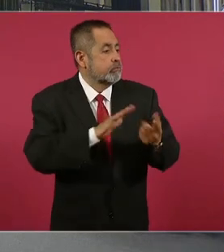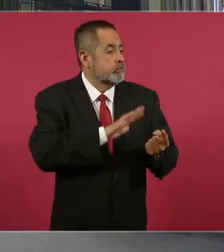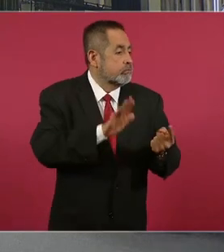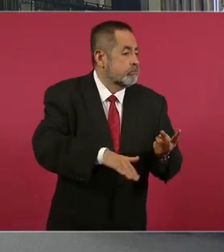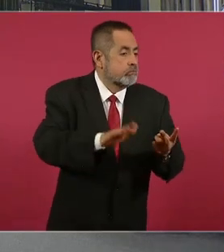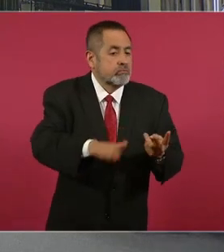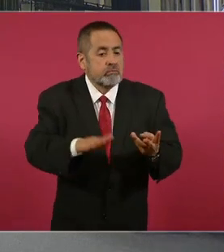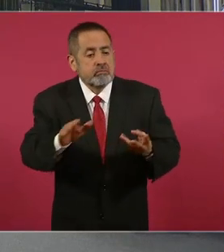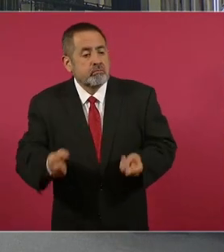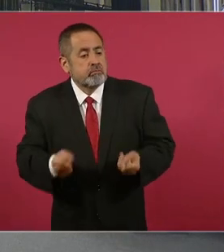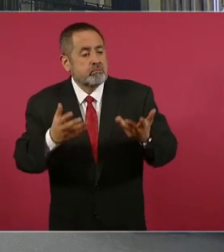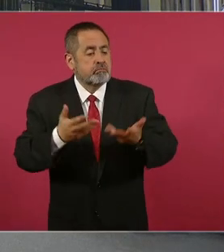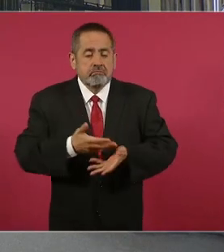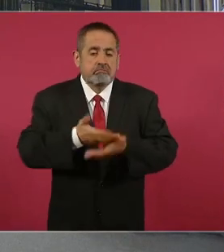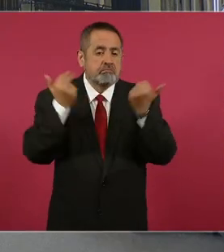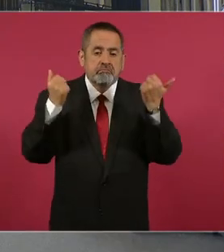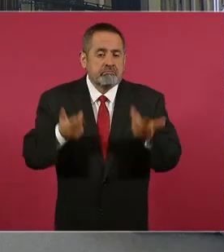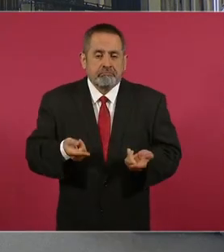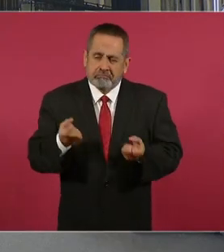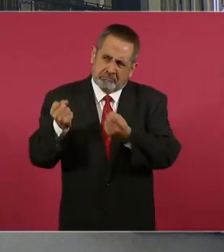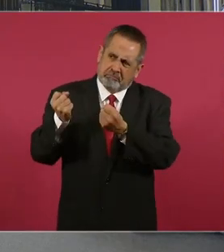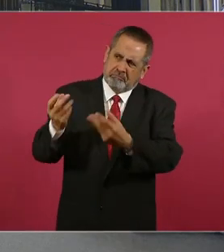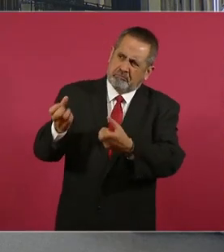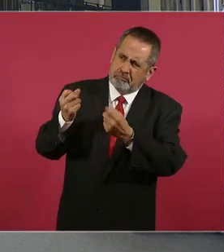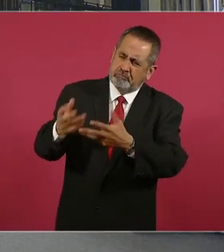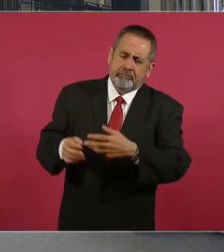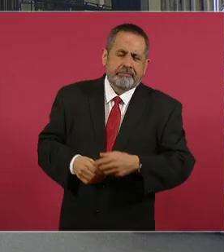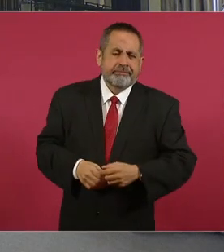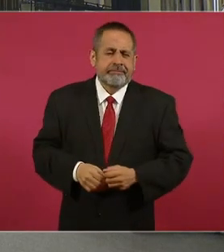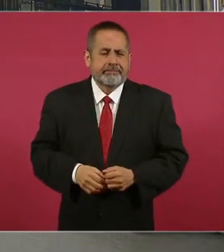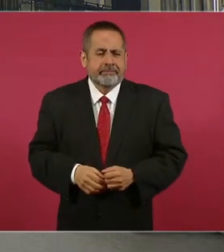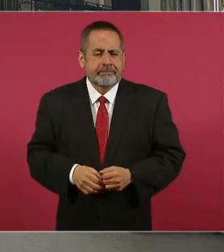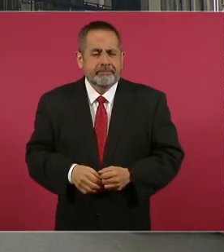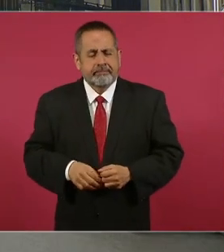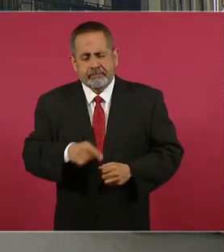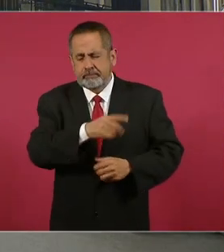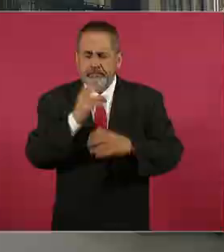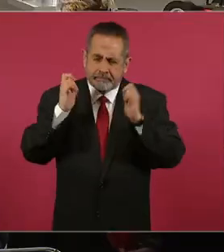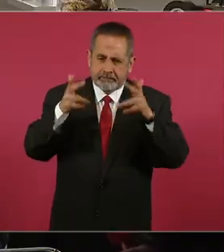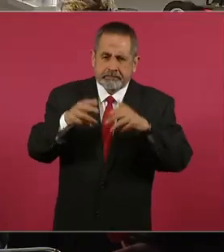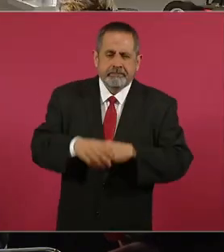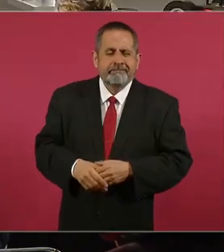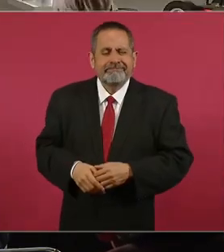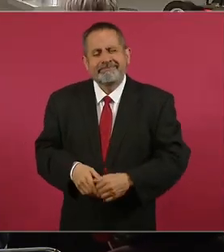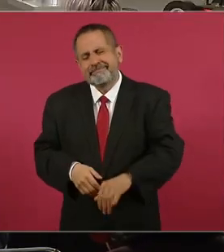pueden ser víctimas de homicidio. Eso es parte de lo que mencionan que ha sucedido, pero en Chiapas. Con todo respeto,